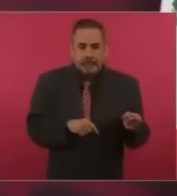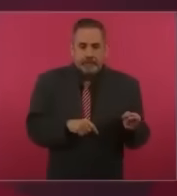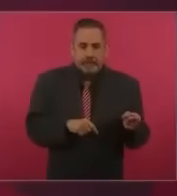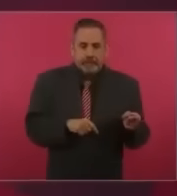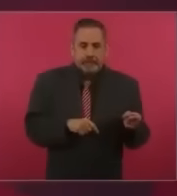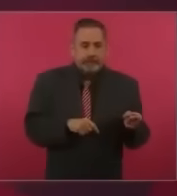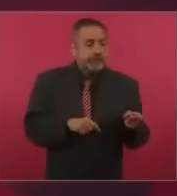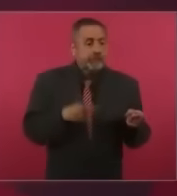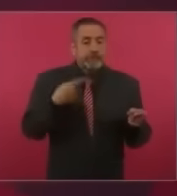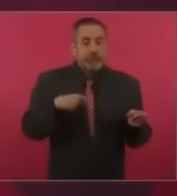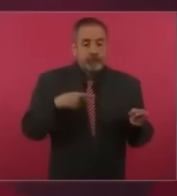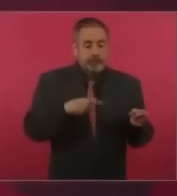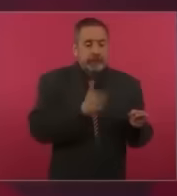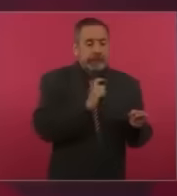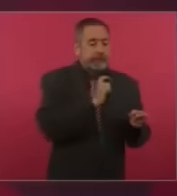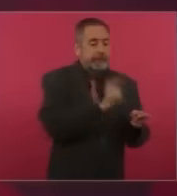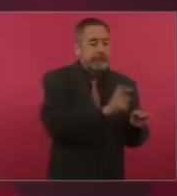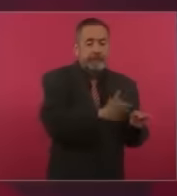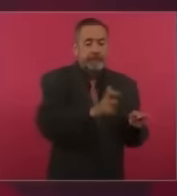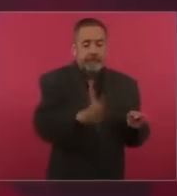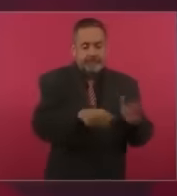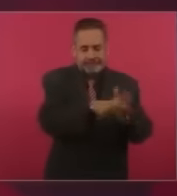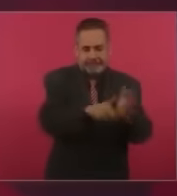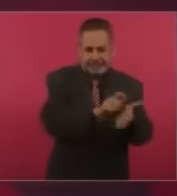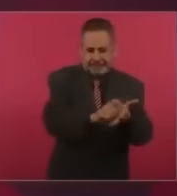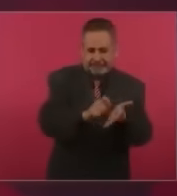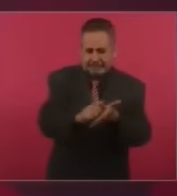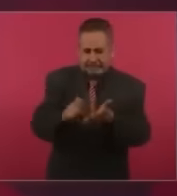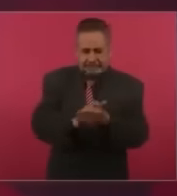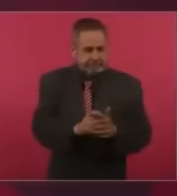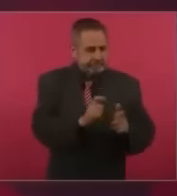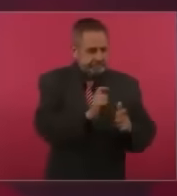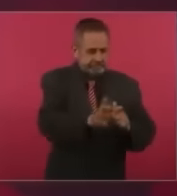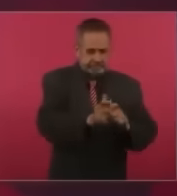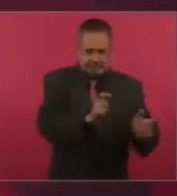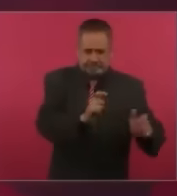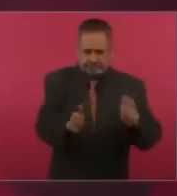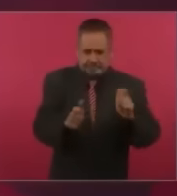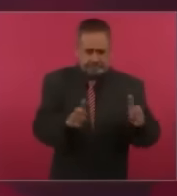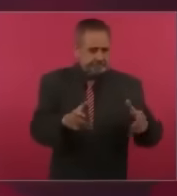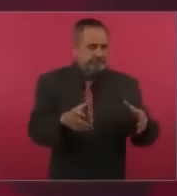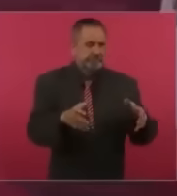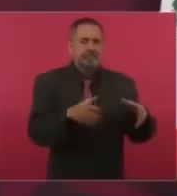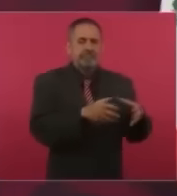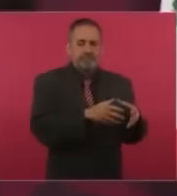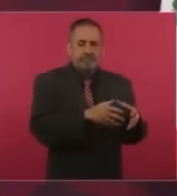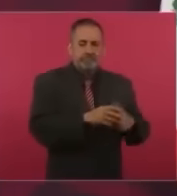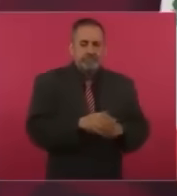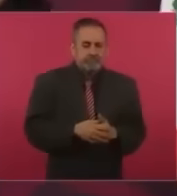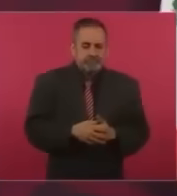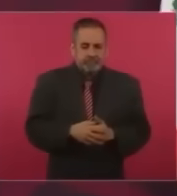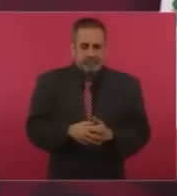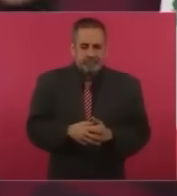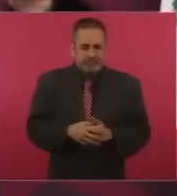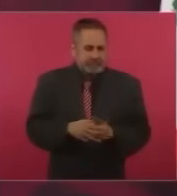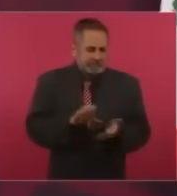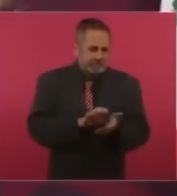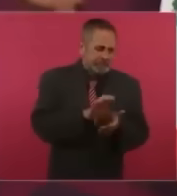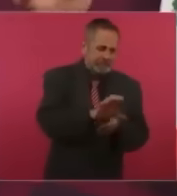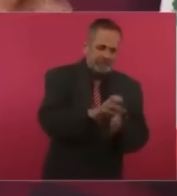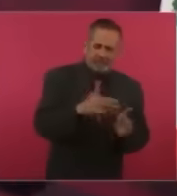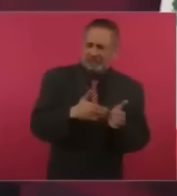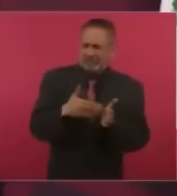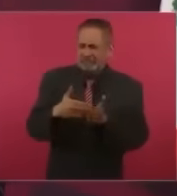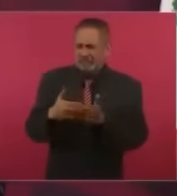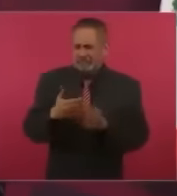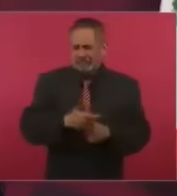su gabinete es el mundo ideal de López Obrador un universo en el que el manda y los otros obedecen y como el legislativo y